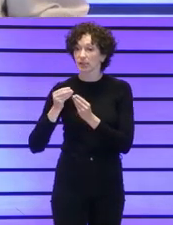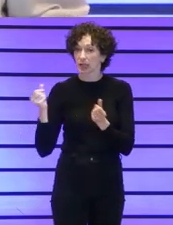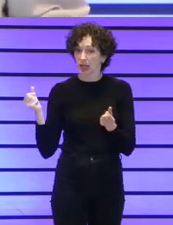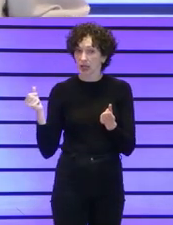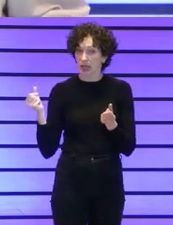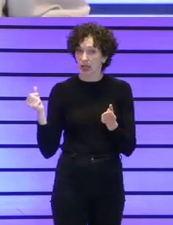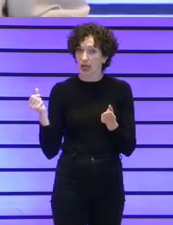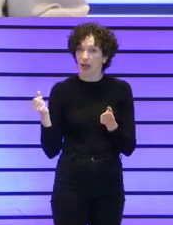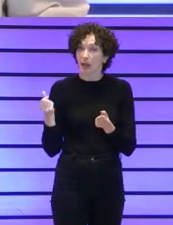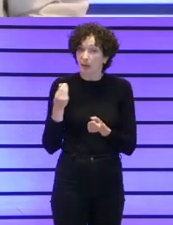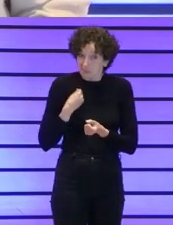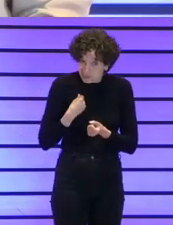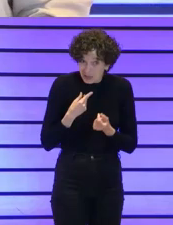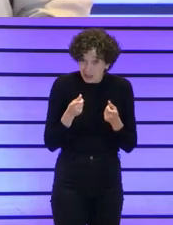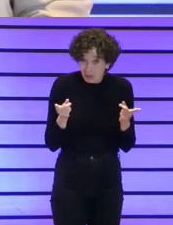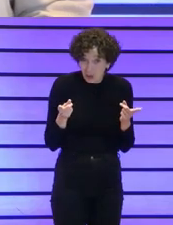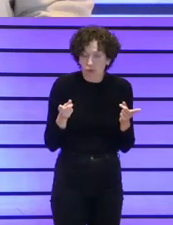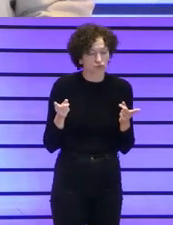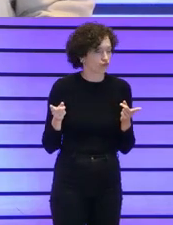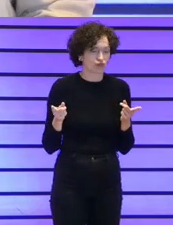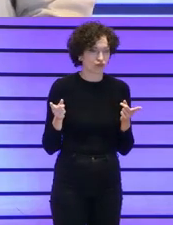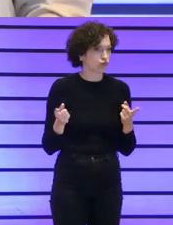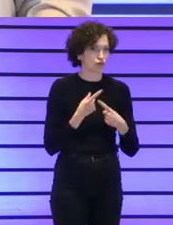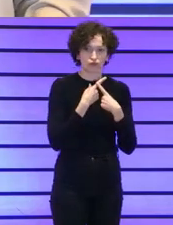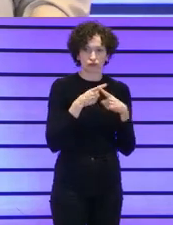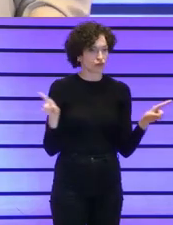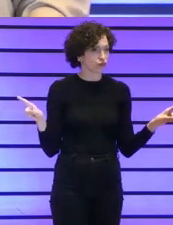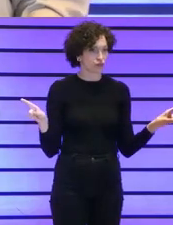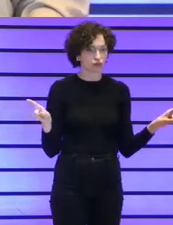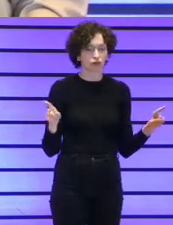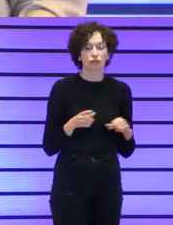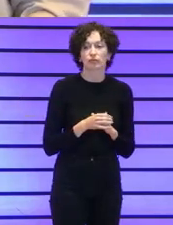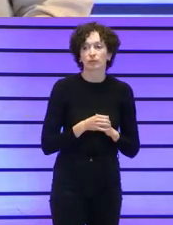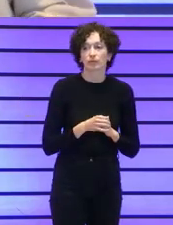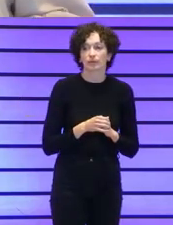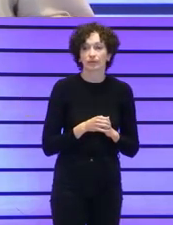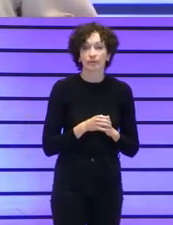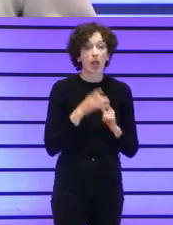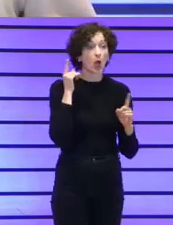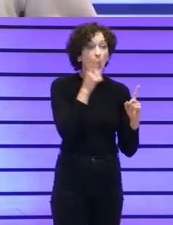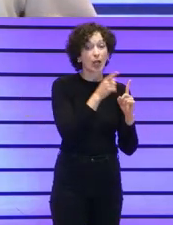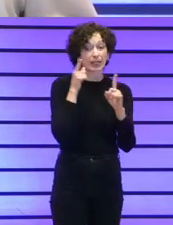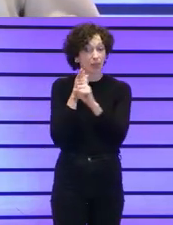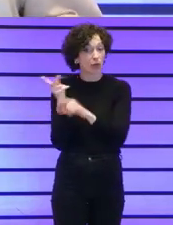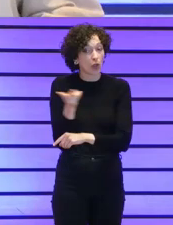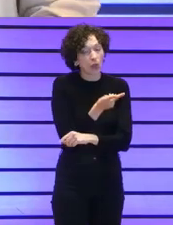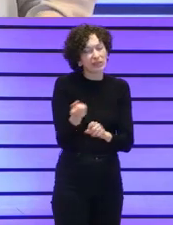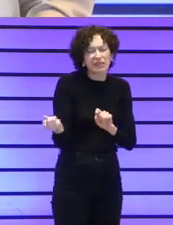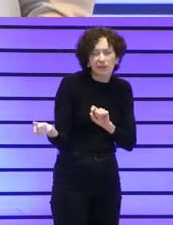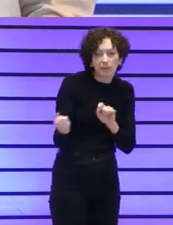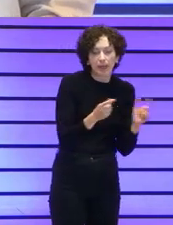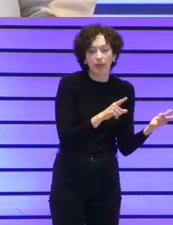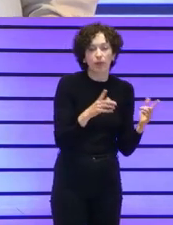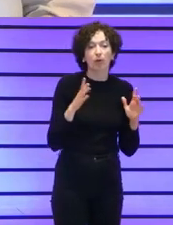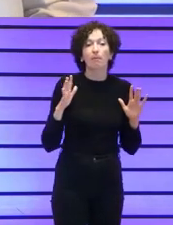Son lo mismo. No tienen nada que ver. El propósito se parece mucho, Pero cómo